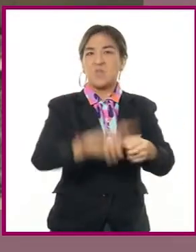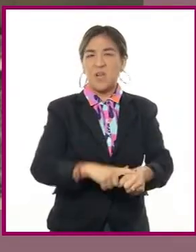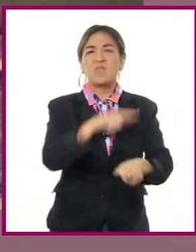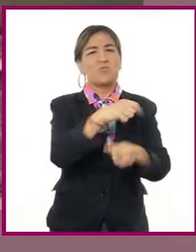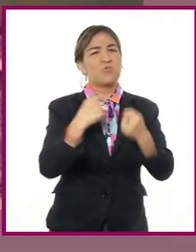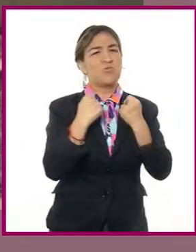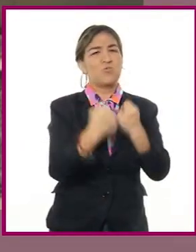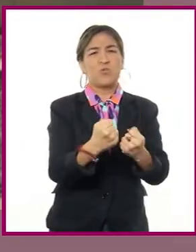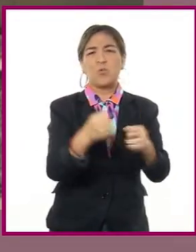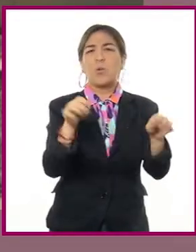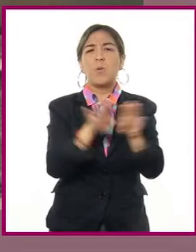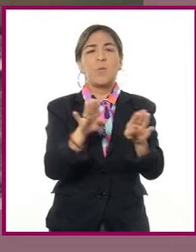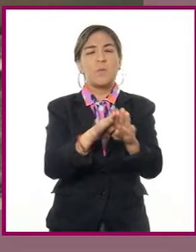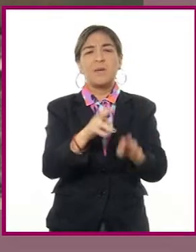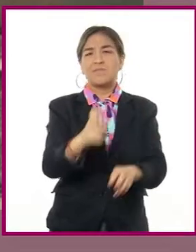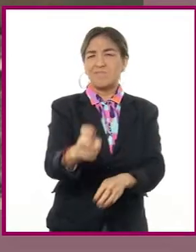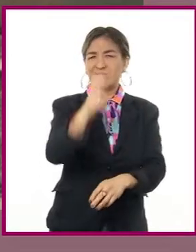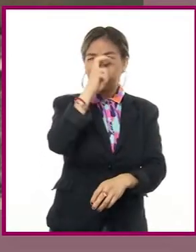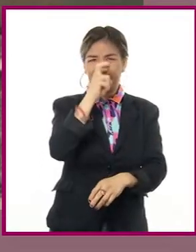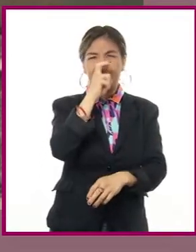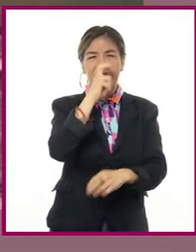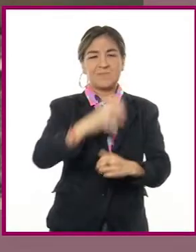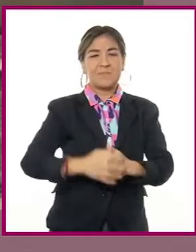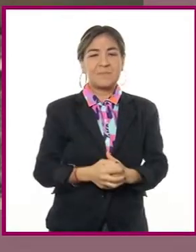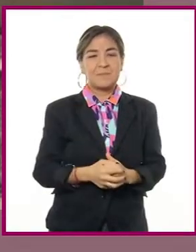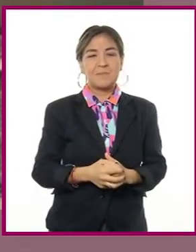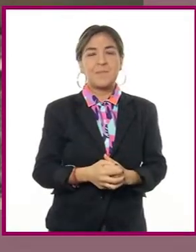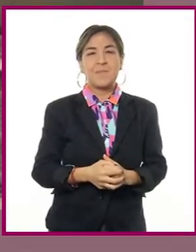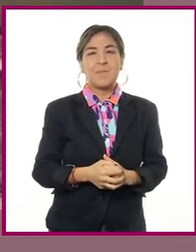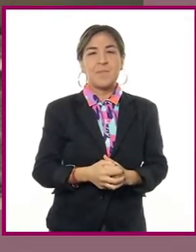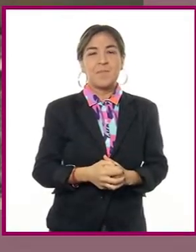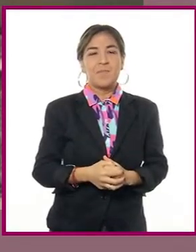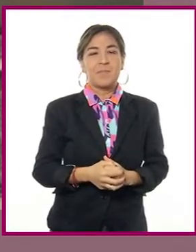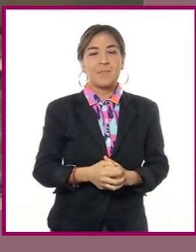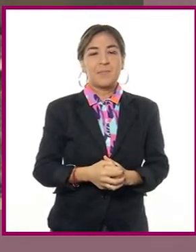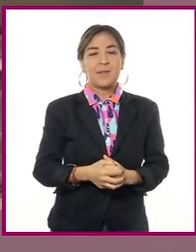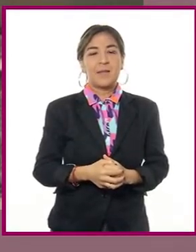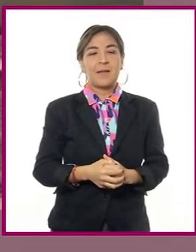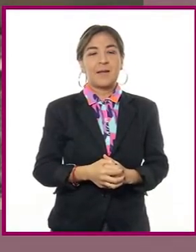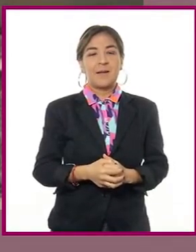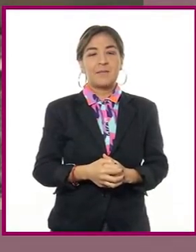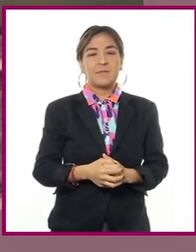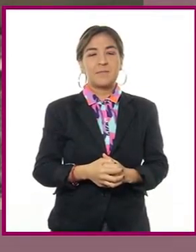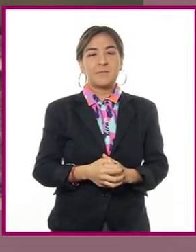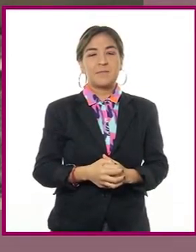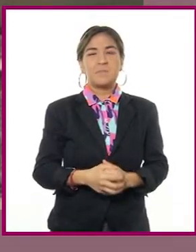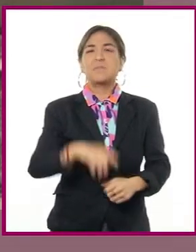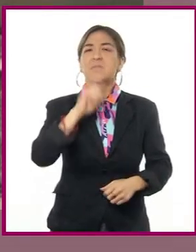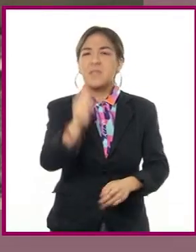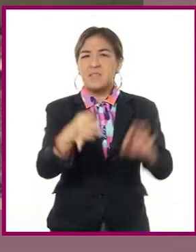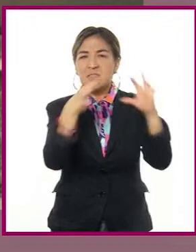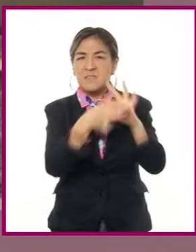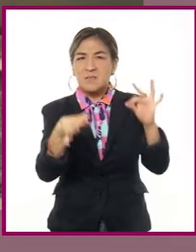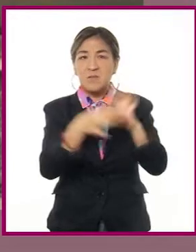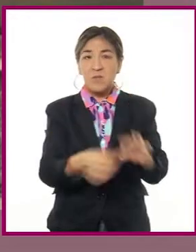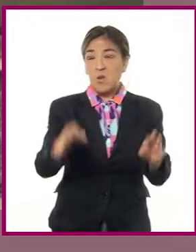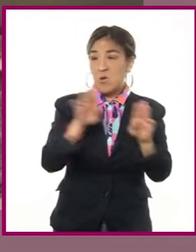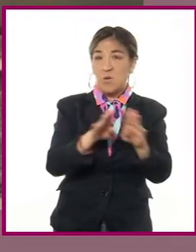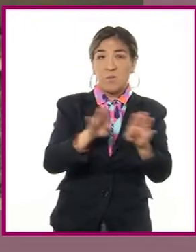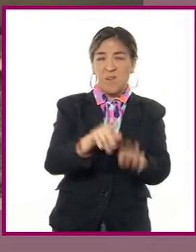duro, en donde señaló que en buena medida los responsables